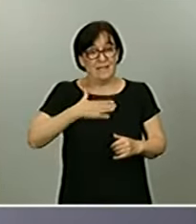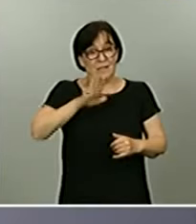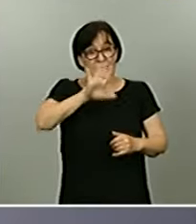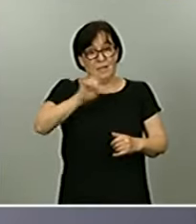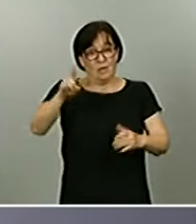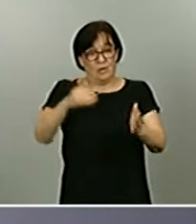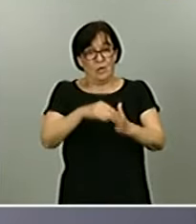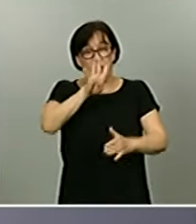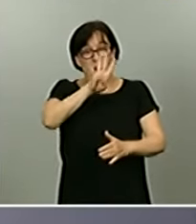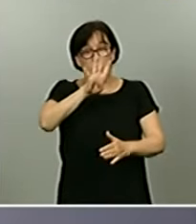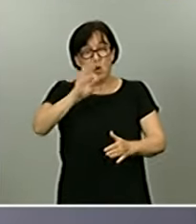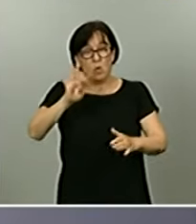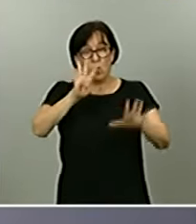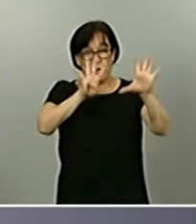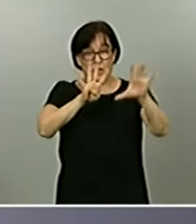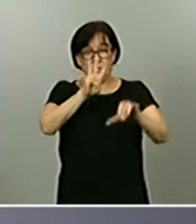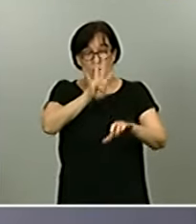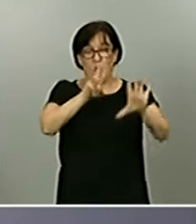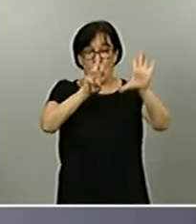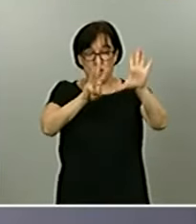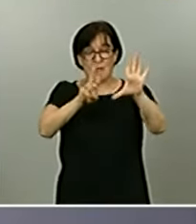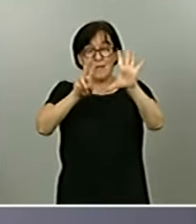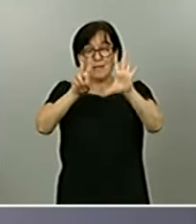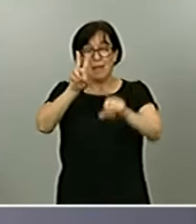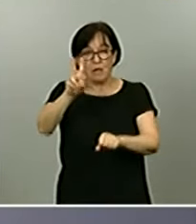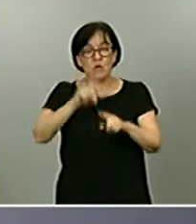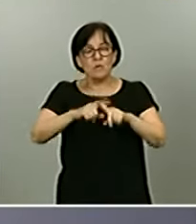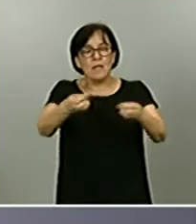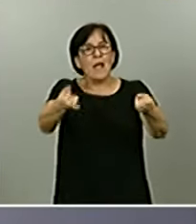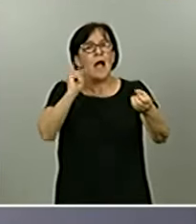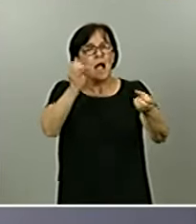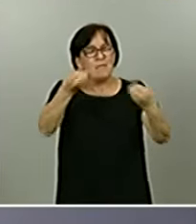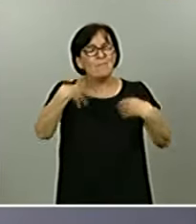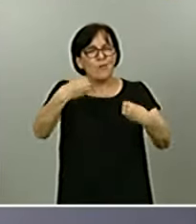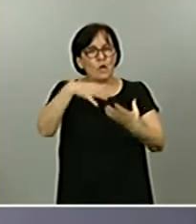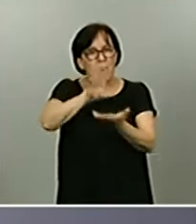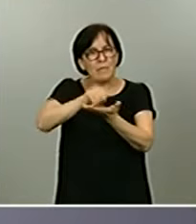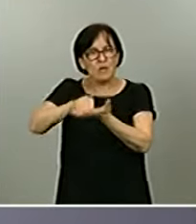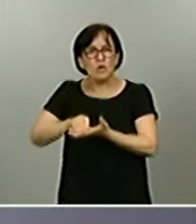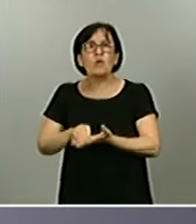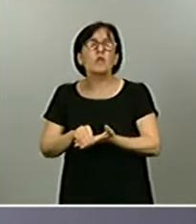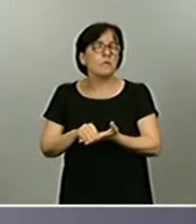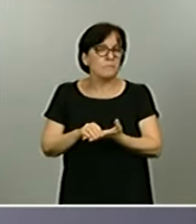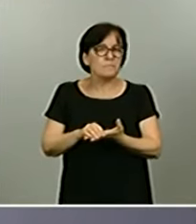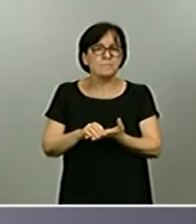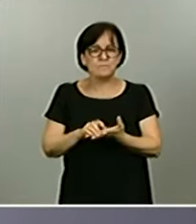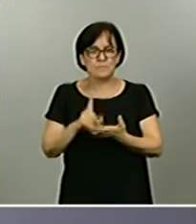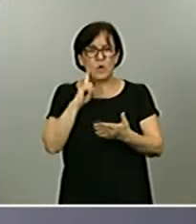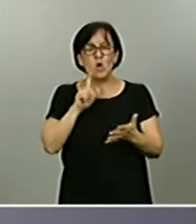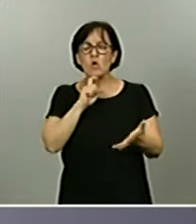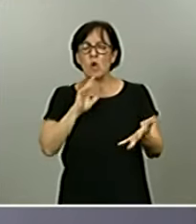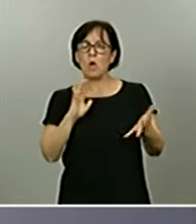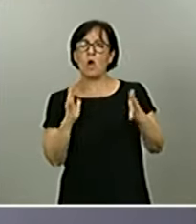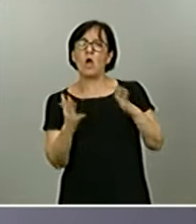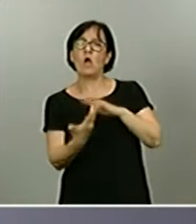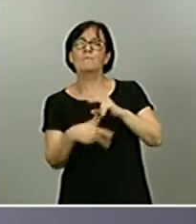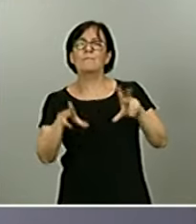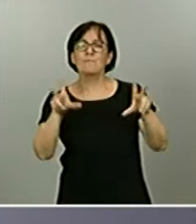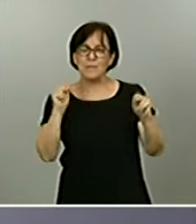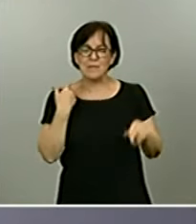51.482 casos, tenemos información sobre su evolución final, es decir, si han sido dados de altas,